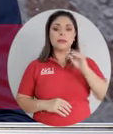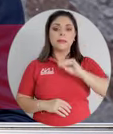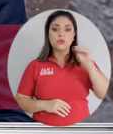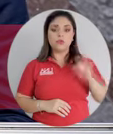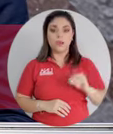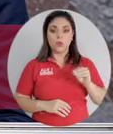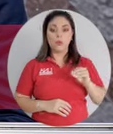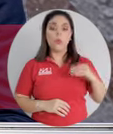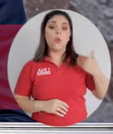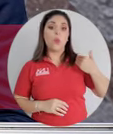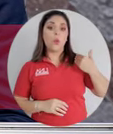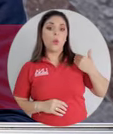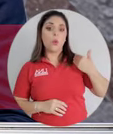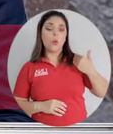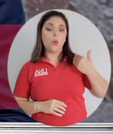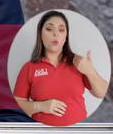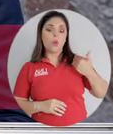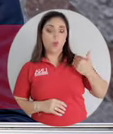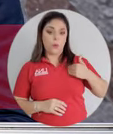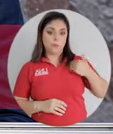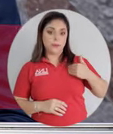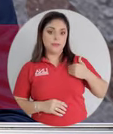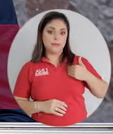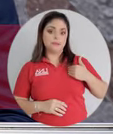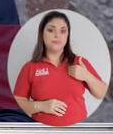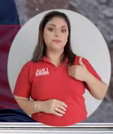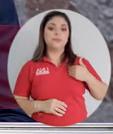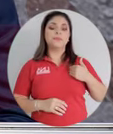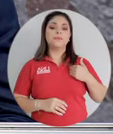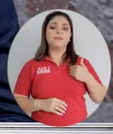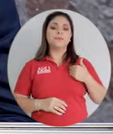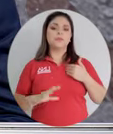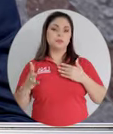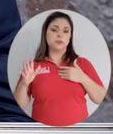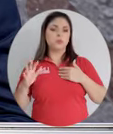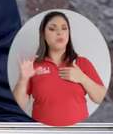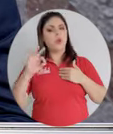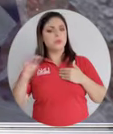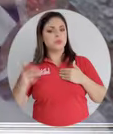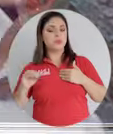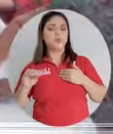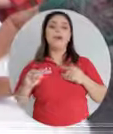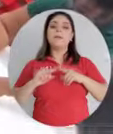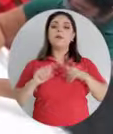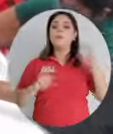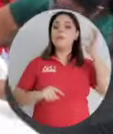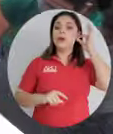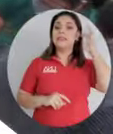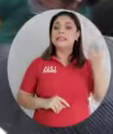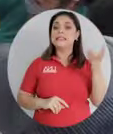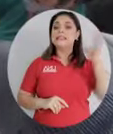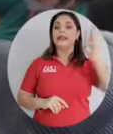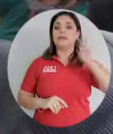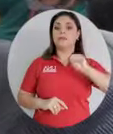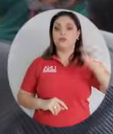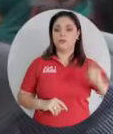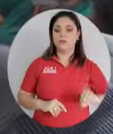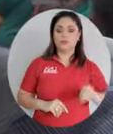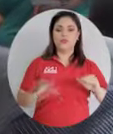Exacto. Para los hombres cercano al 9%, pero para las mujeres del 16.5%. Es decir, sí, ahí